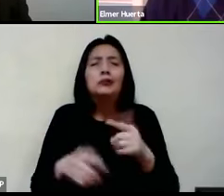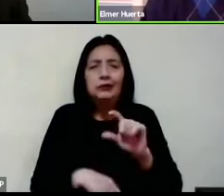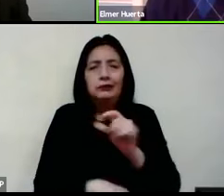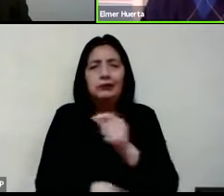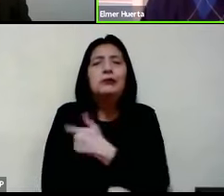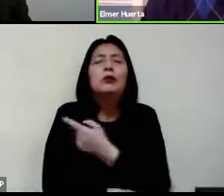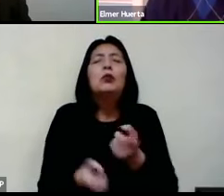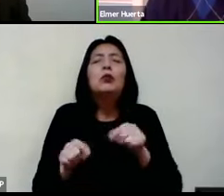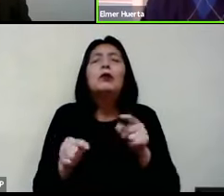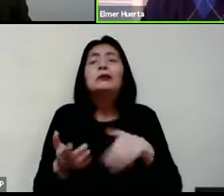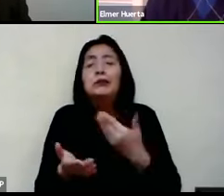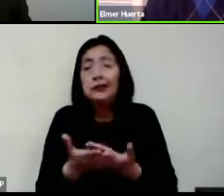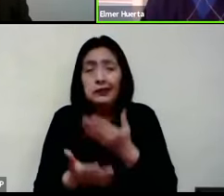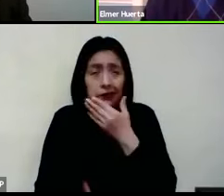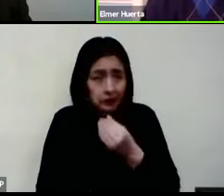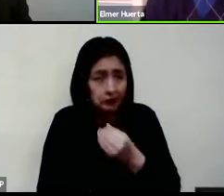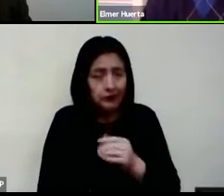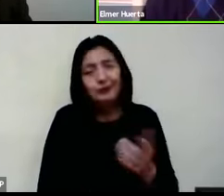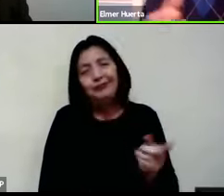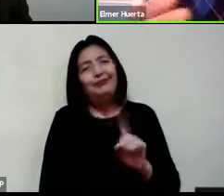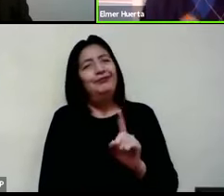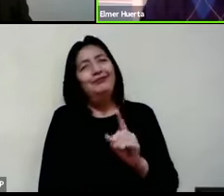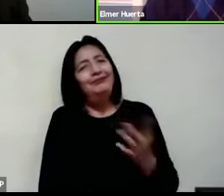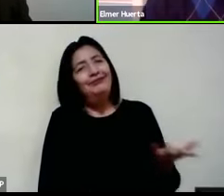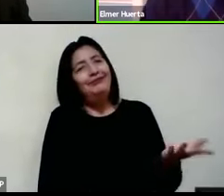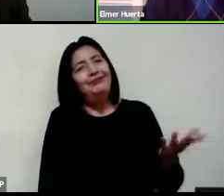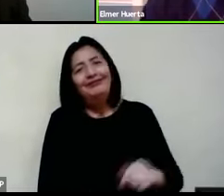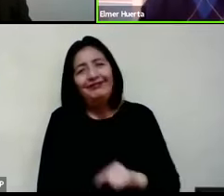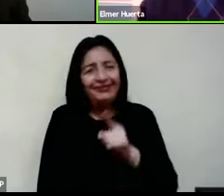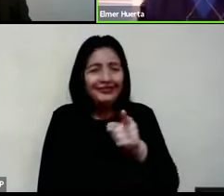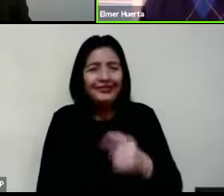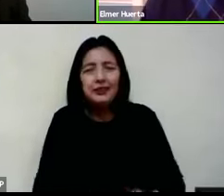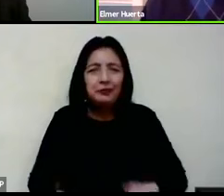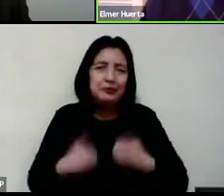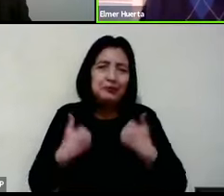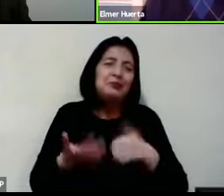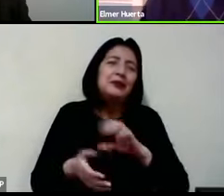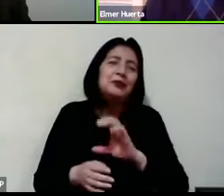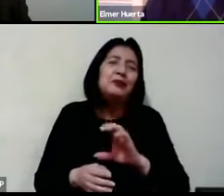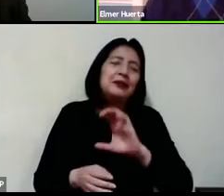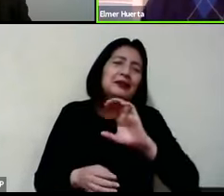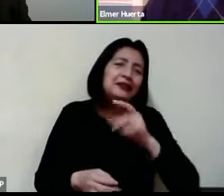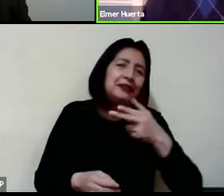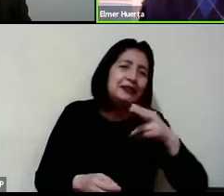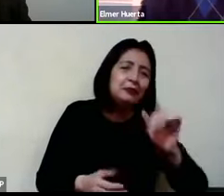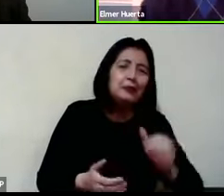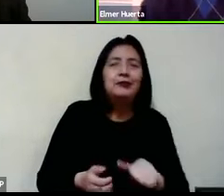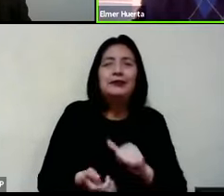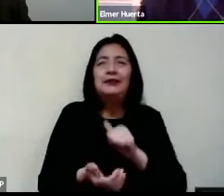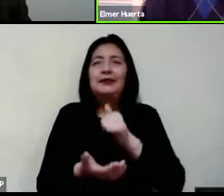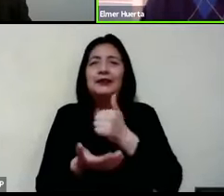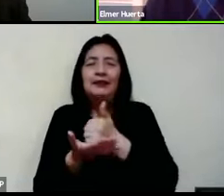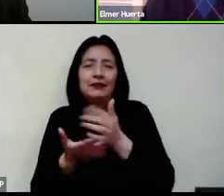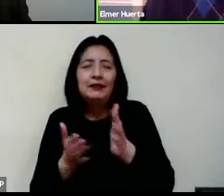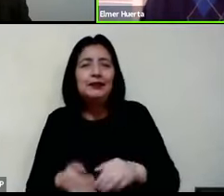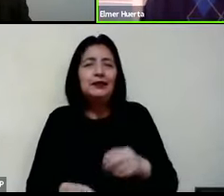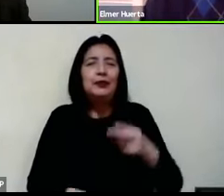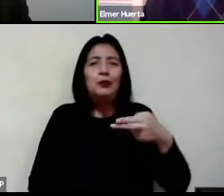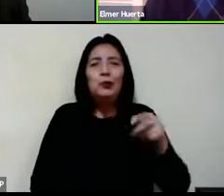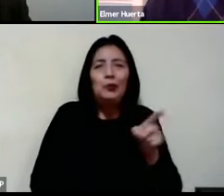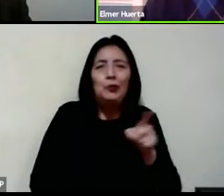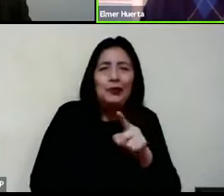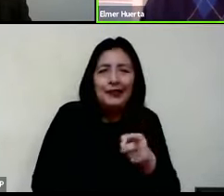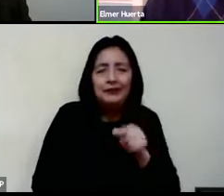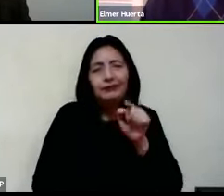Diga, ¿diciembre? No, pues. Si usted vive en Chachapoyas, en Abancay, vive en Huaraz, a